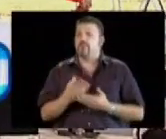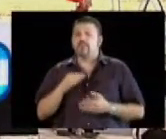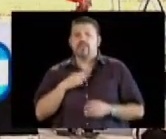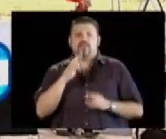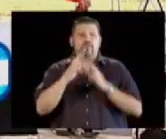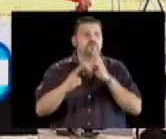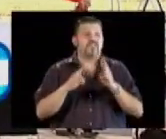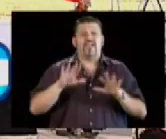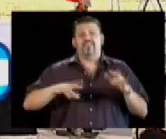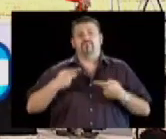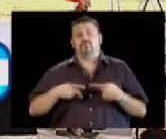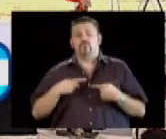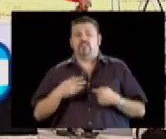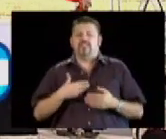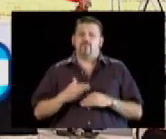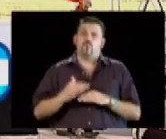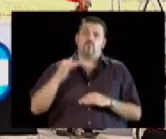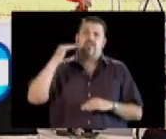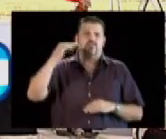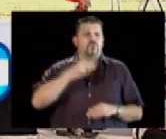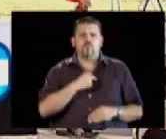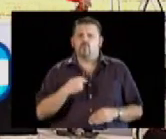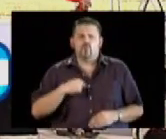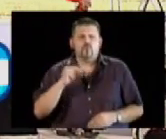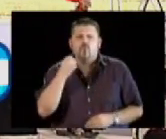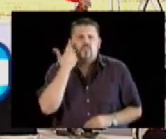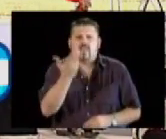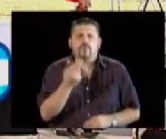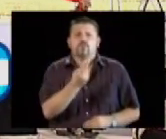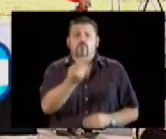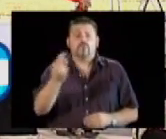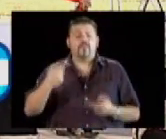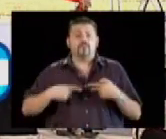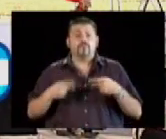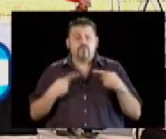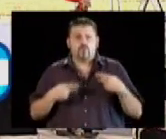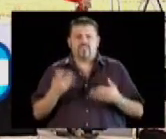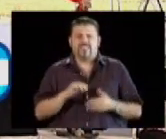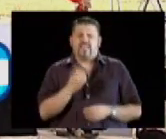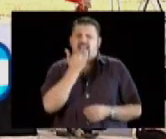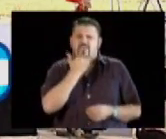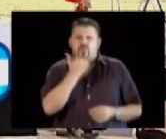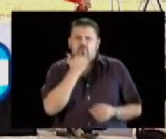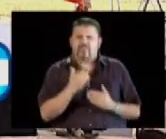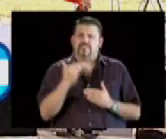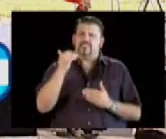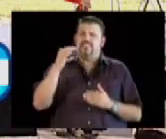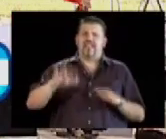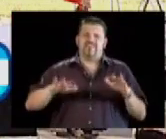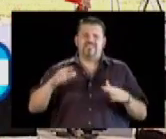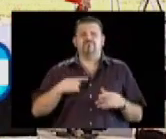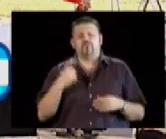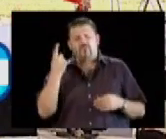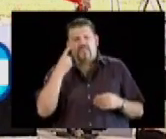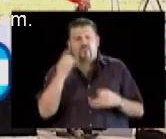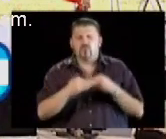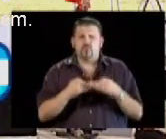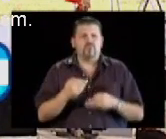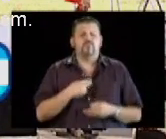azúcar alta, sino los que no queremos que se nos suba el azúcar. Un problema muy grave en toda Latinoamérica por la cantidad de azúcar refinada que